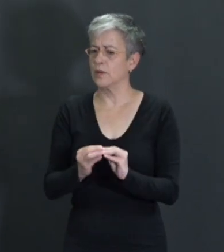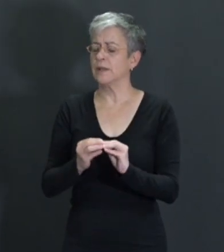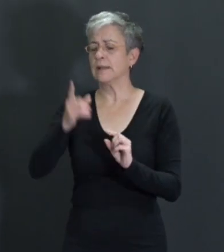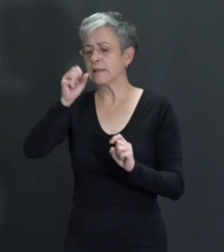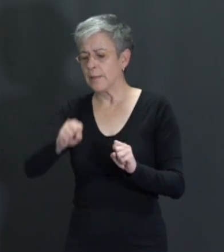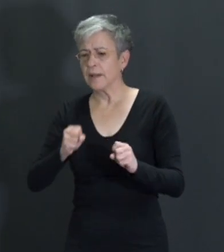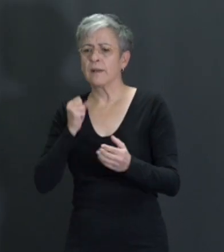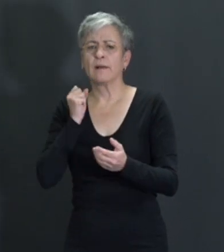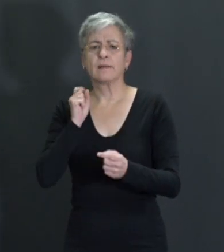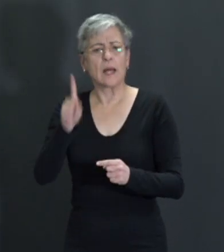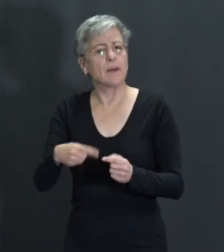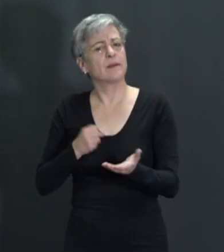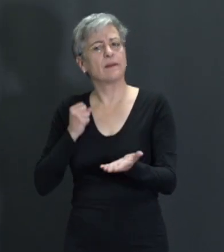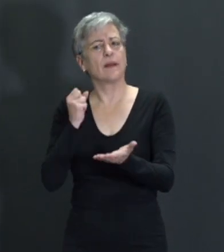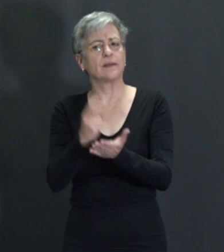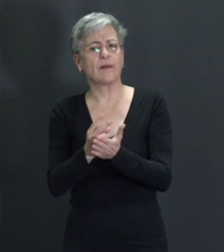sobre cómo veis un poco,